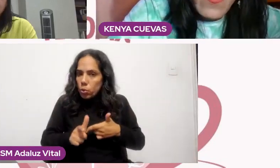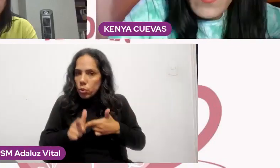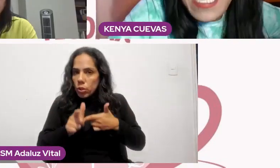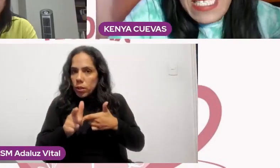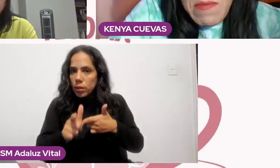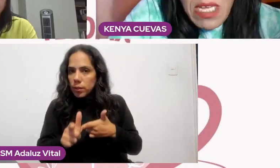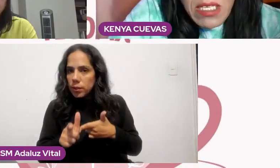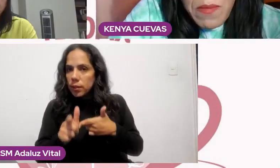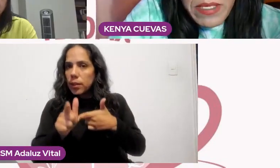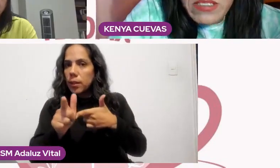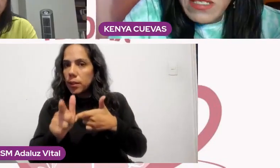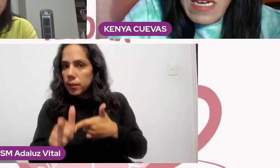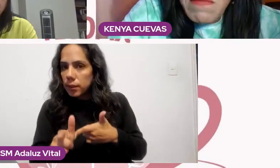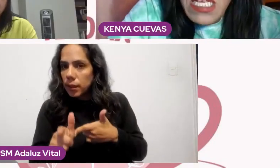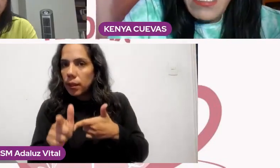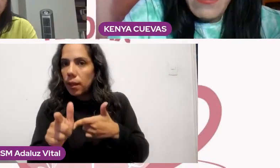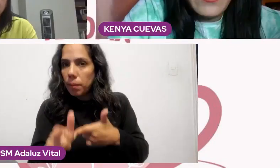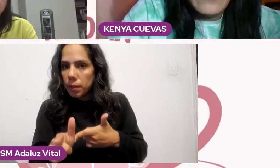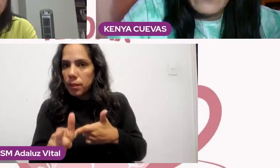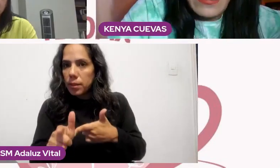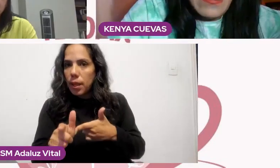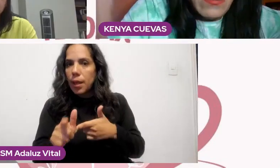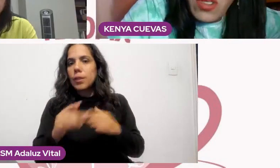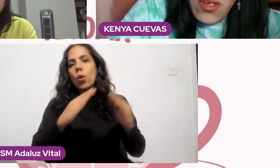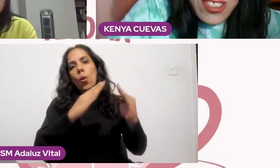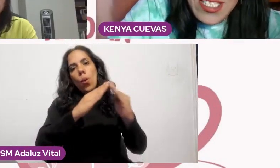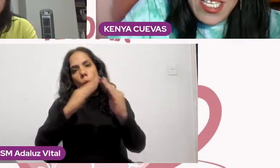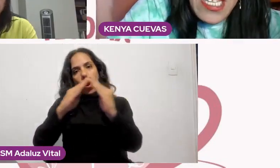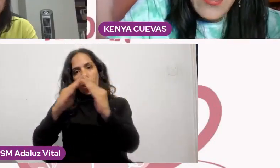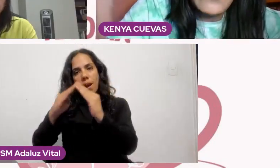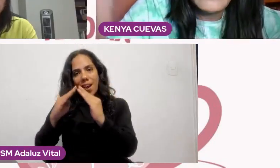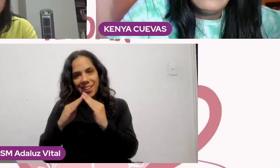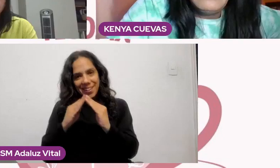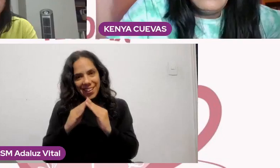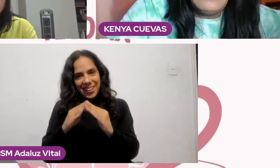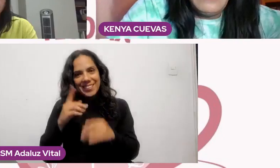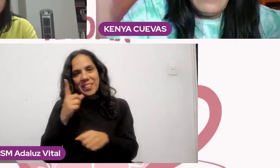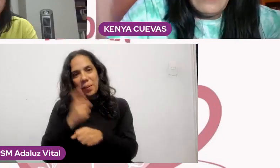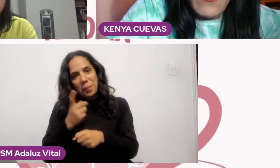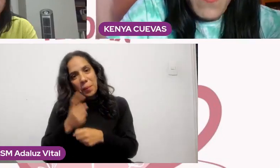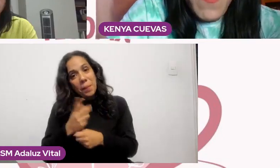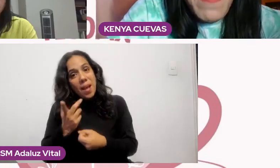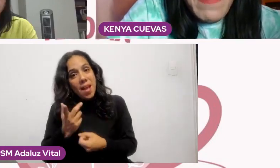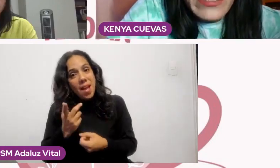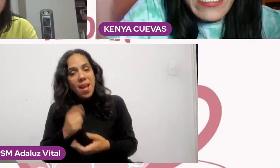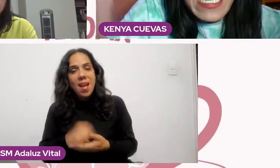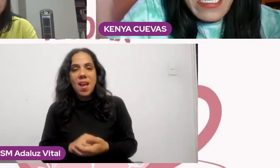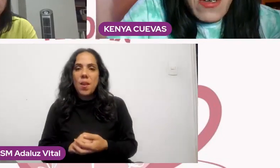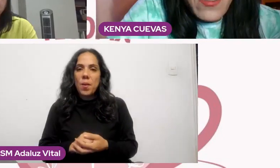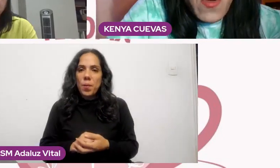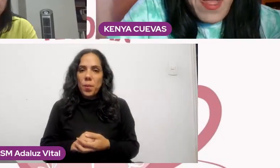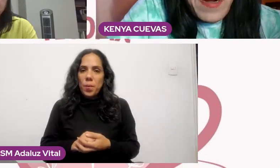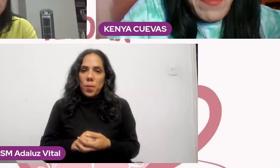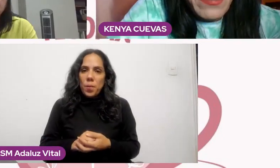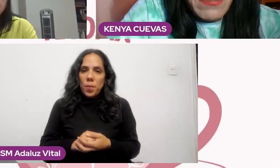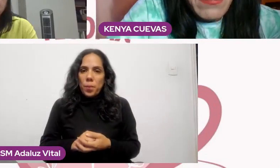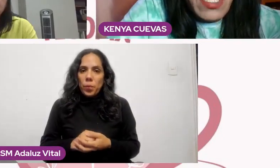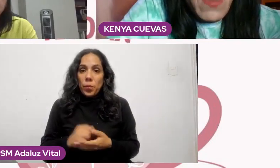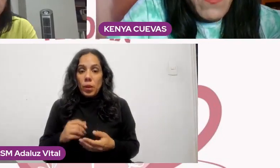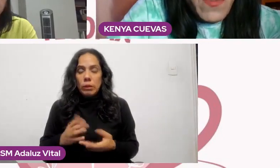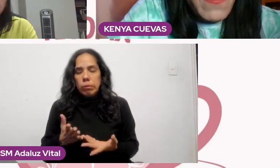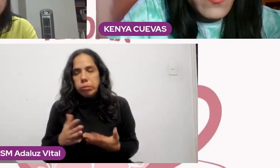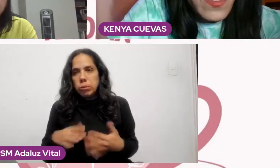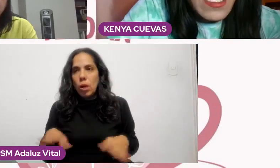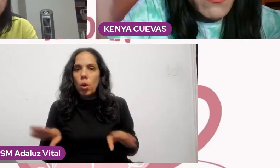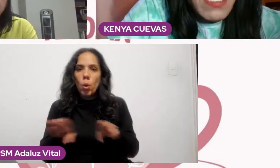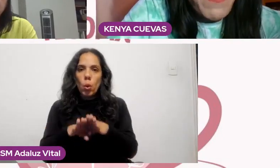revictimización, un crecimiento personal mío, ¿no? O sea, en todos los sentidos, el cómo íbamos rescatando los cuerpos, ¿no? Y